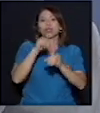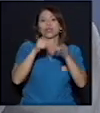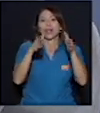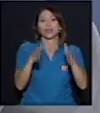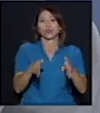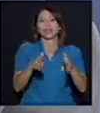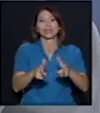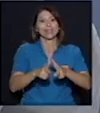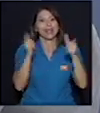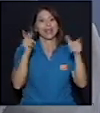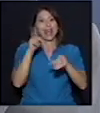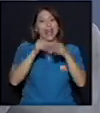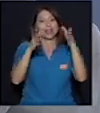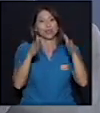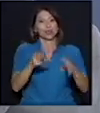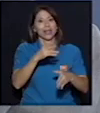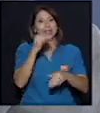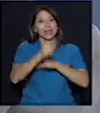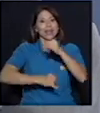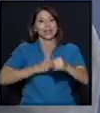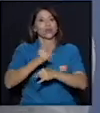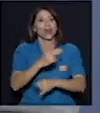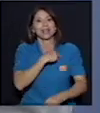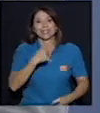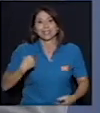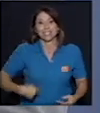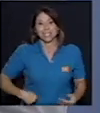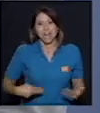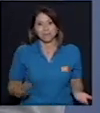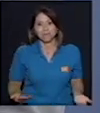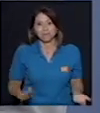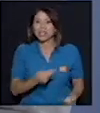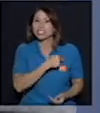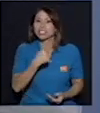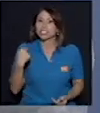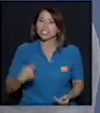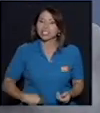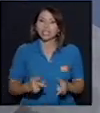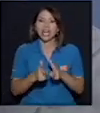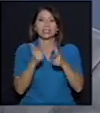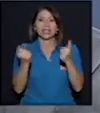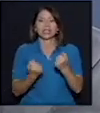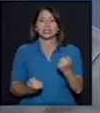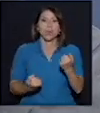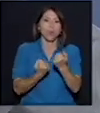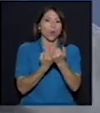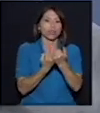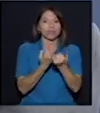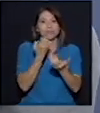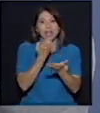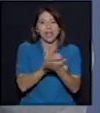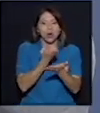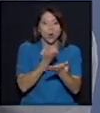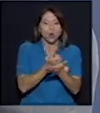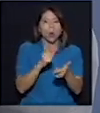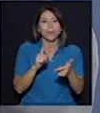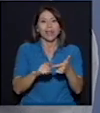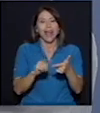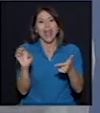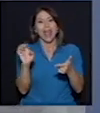internacional es China. China es el gran soporte tanto en materia económica,